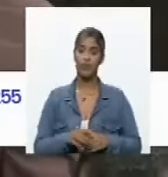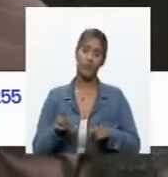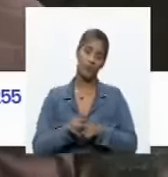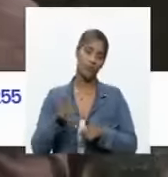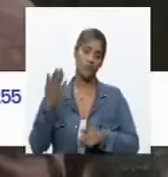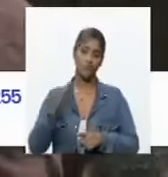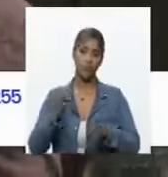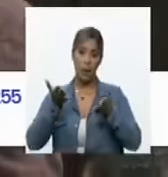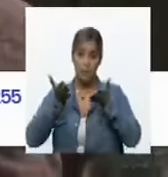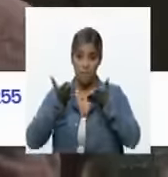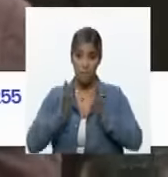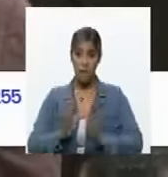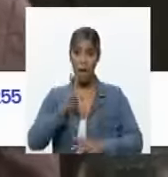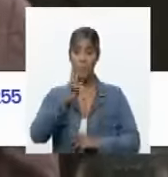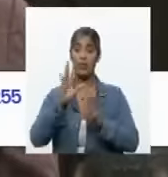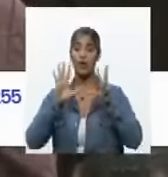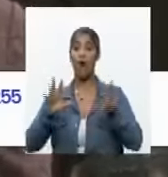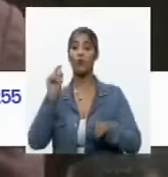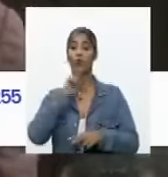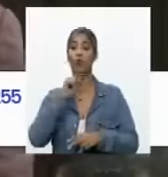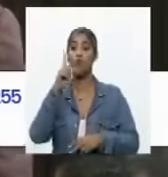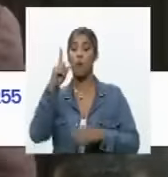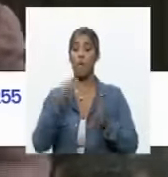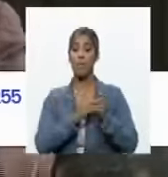Nació un 28 de octubre de